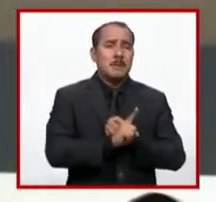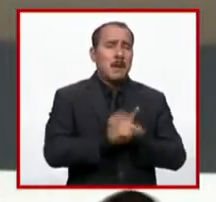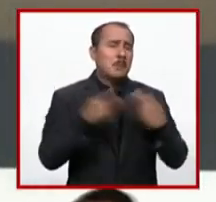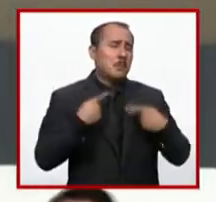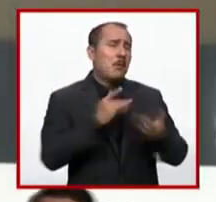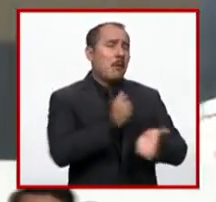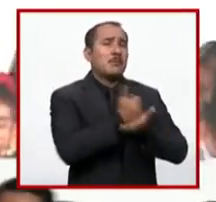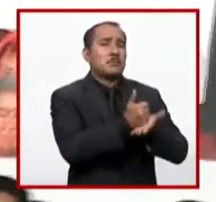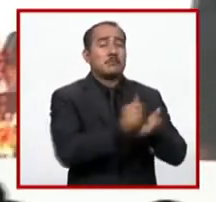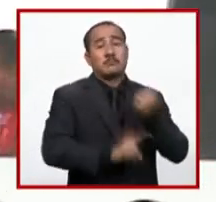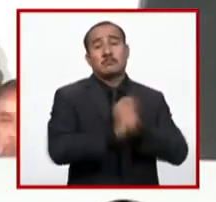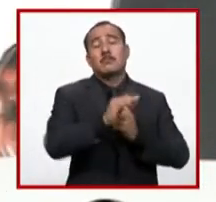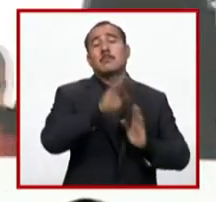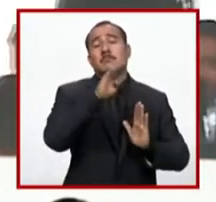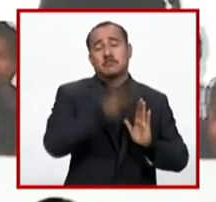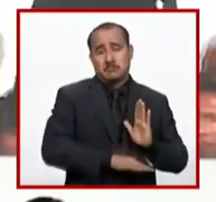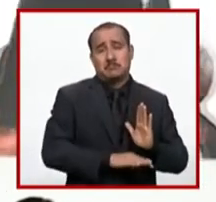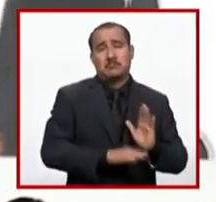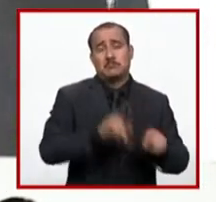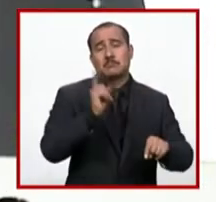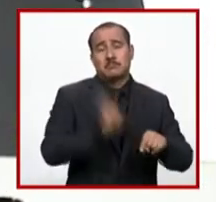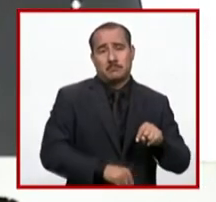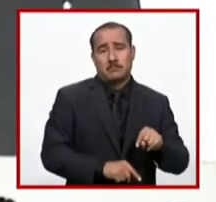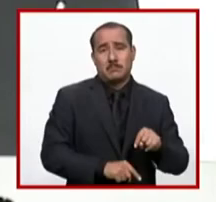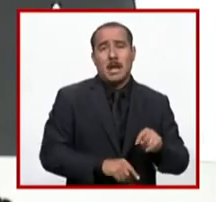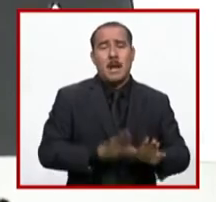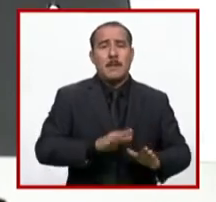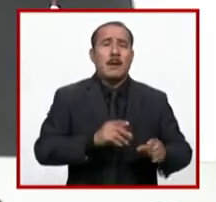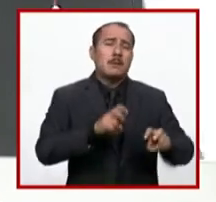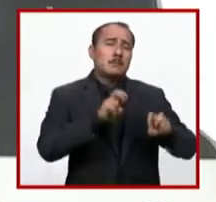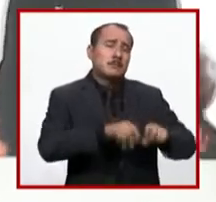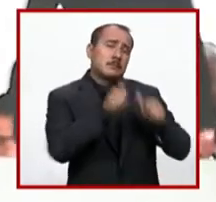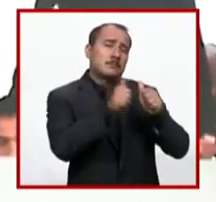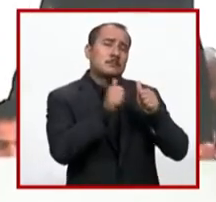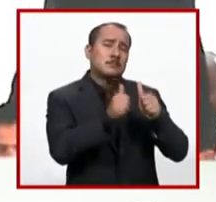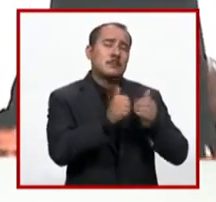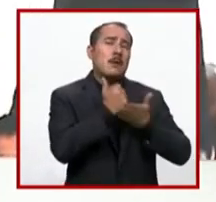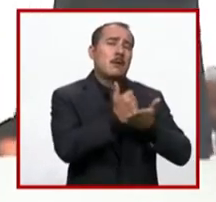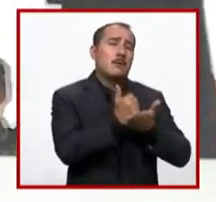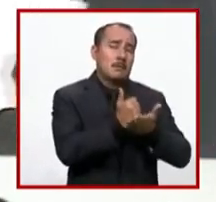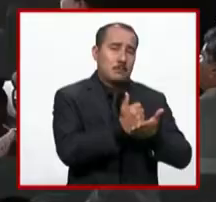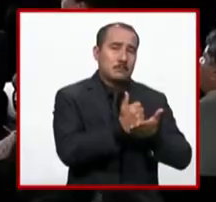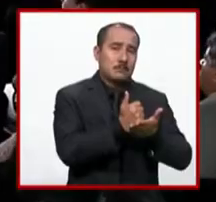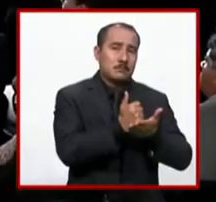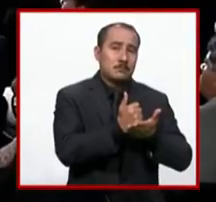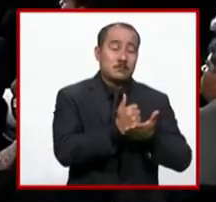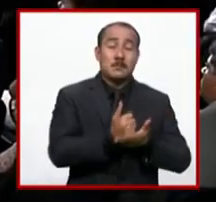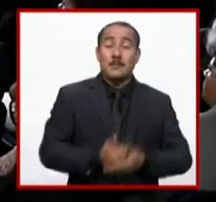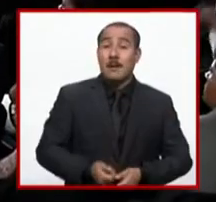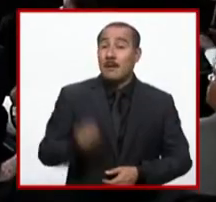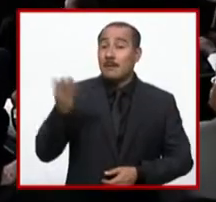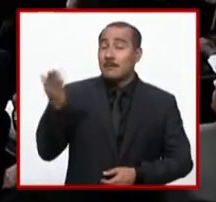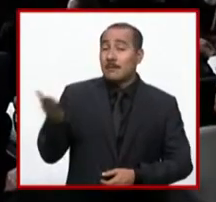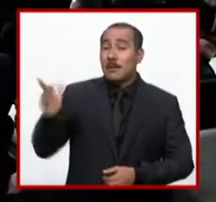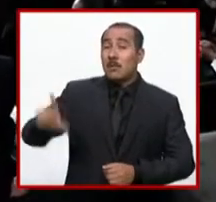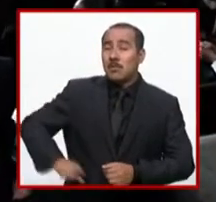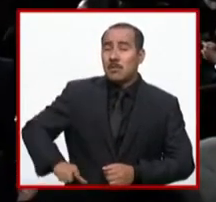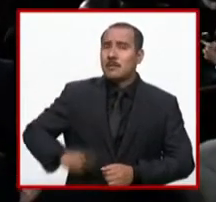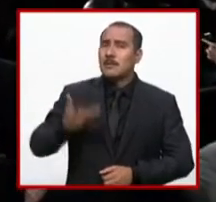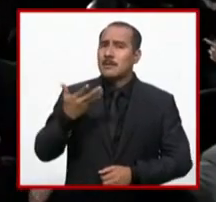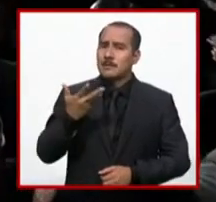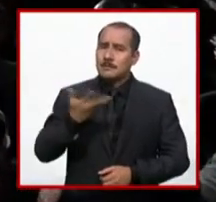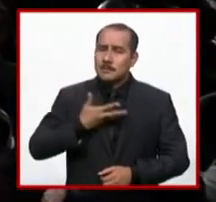gente con el solo hecho de sentarnos a escucharlos. El gobierno tiene las herramientas, tiene